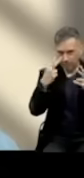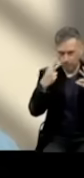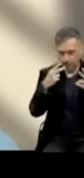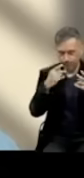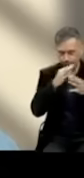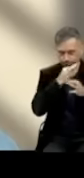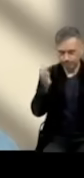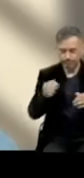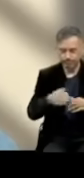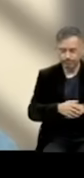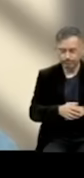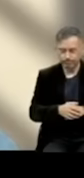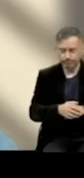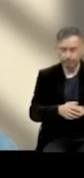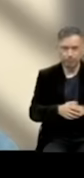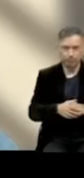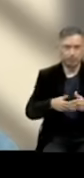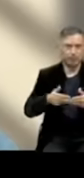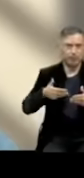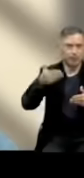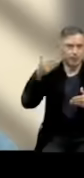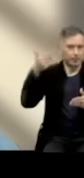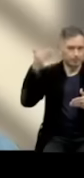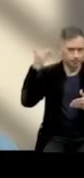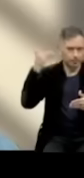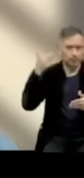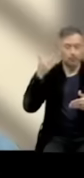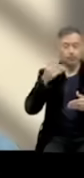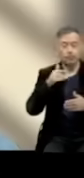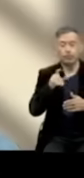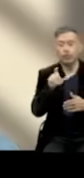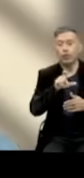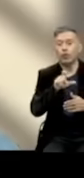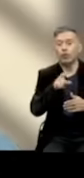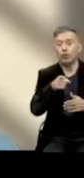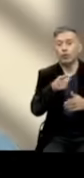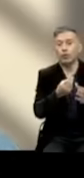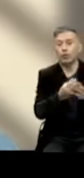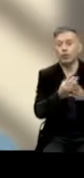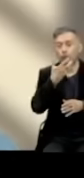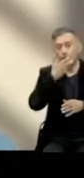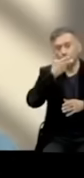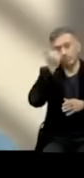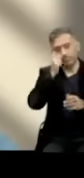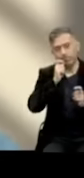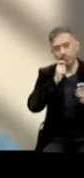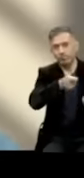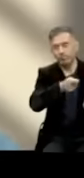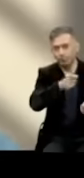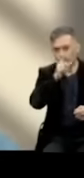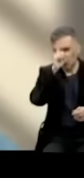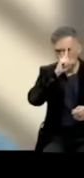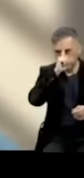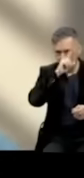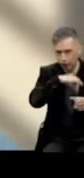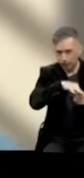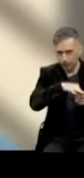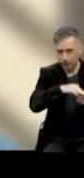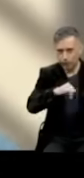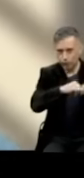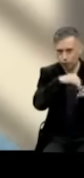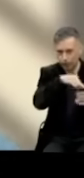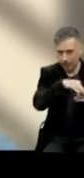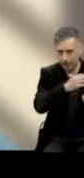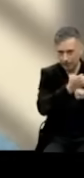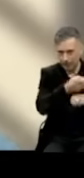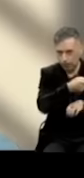Desde hace tiempo he manifestado, cada vez que se discuten los nombramientos para consejeros de organismos locales,